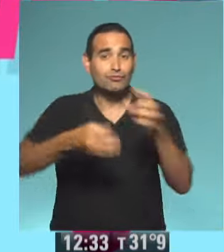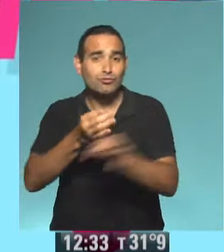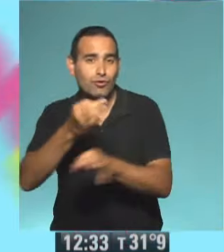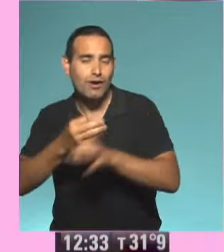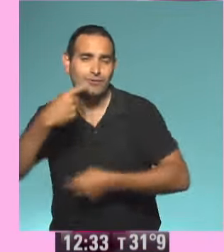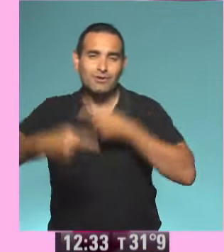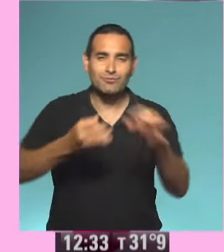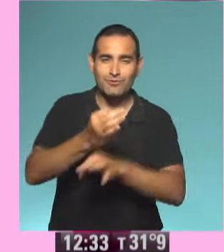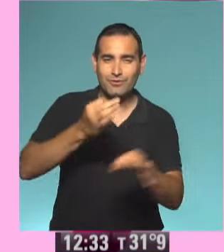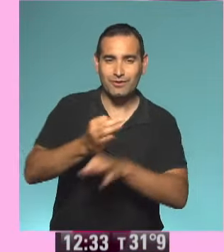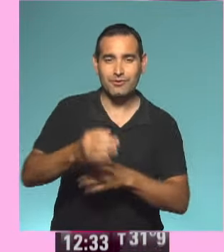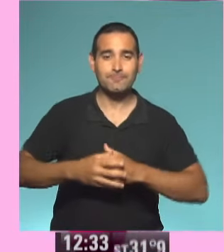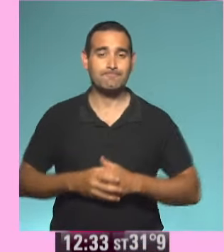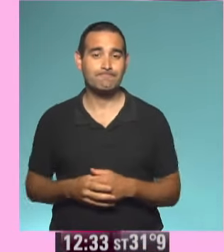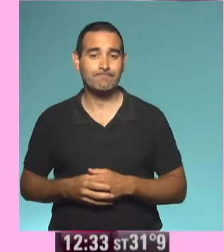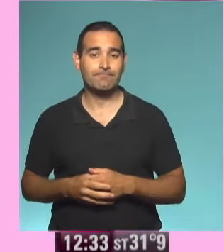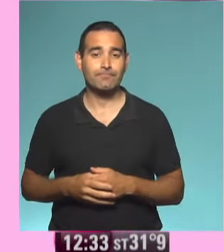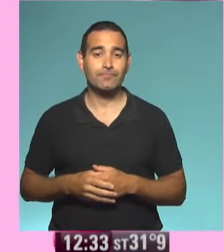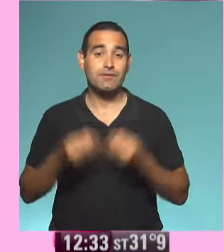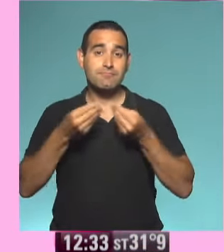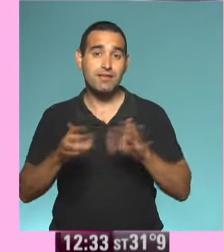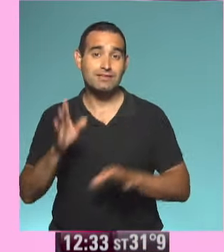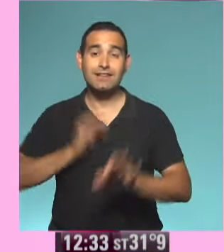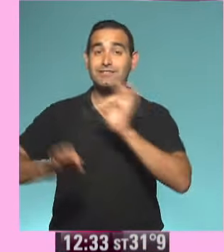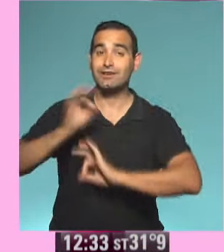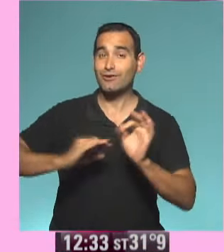seguimos educando. Empezó en el siglo XV,